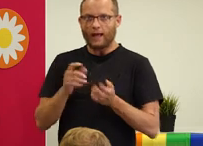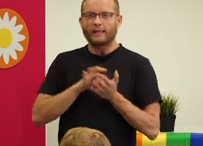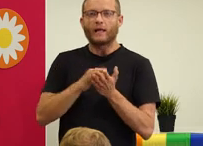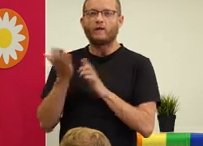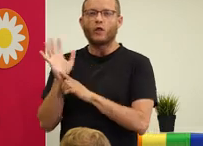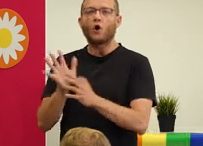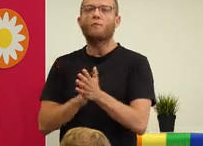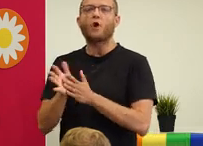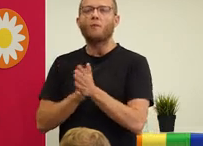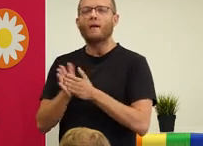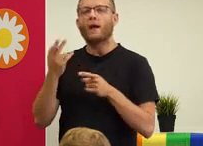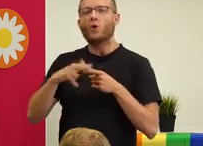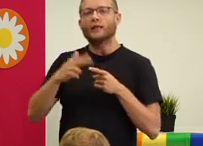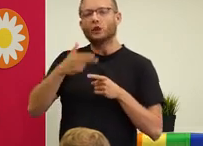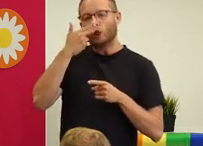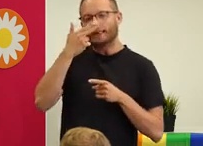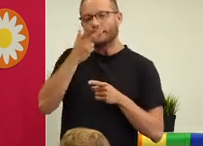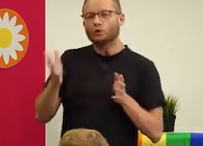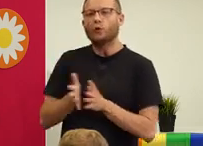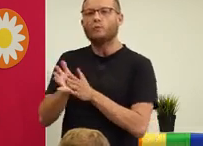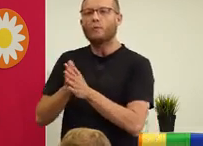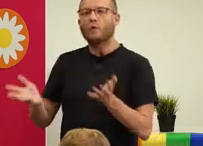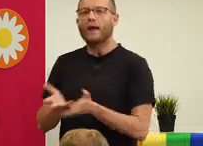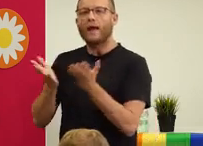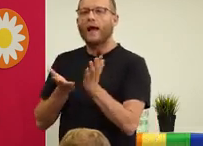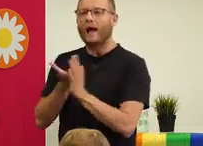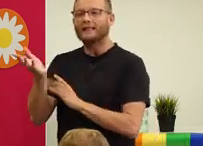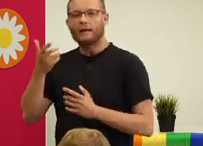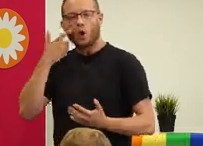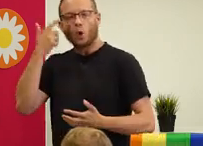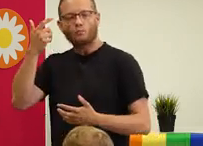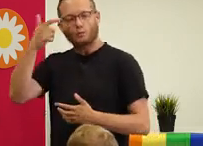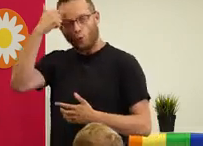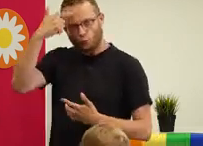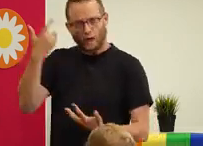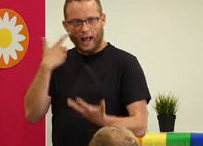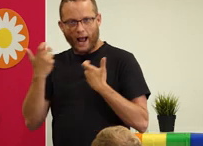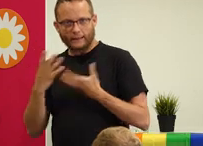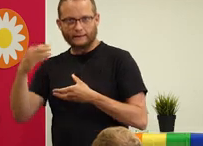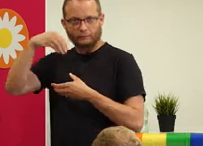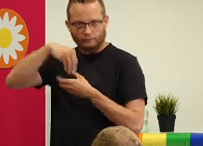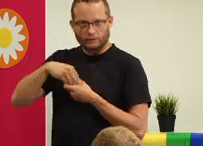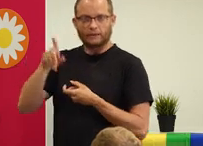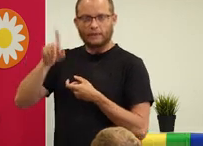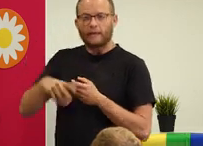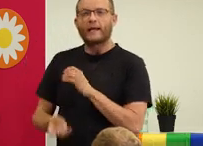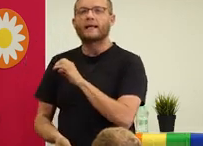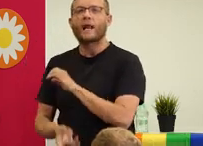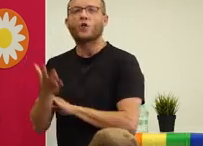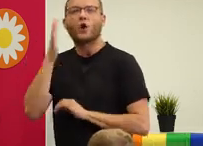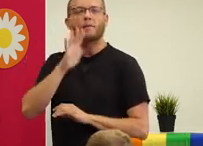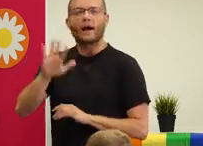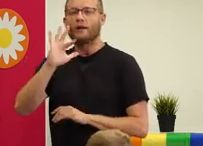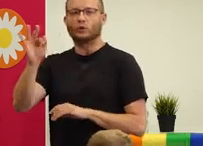es promover los intereses políticos del Estado de Israel a través de la cultura y el arte, incluida la contribución a la creación de una